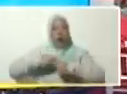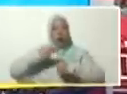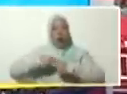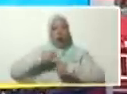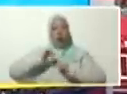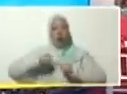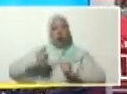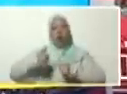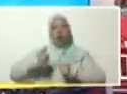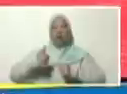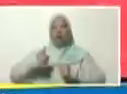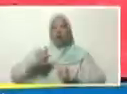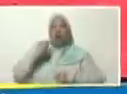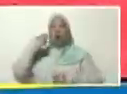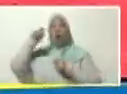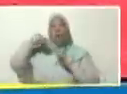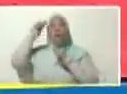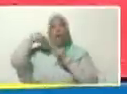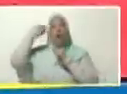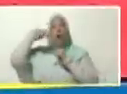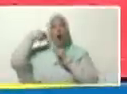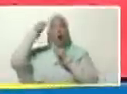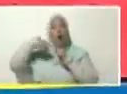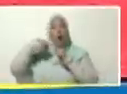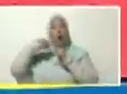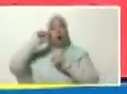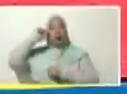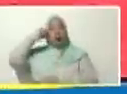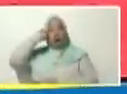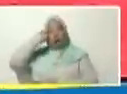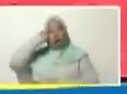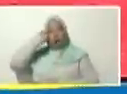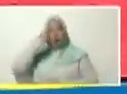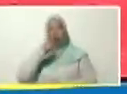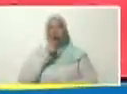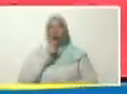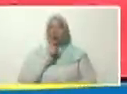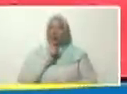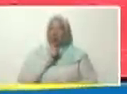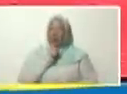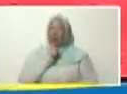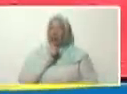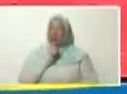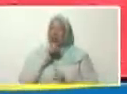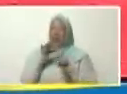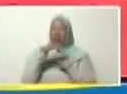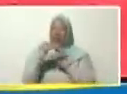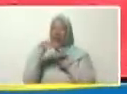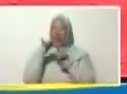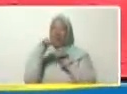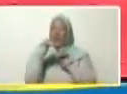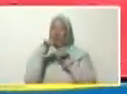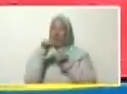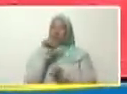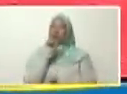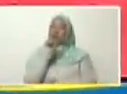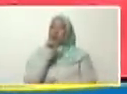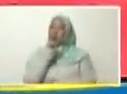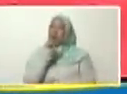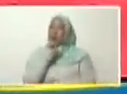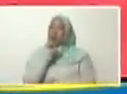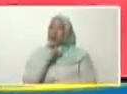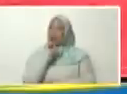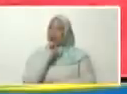palabras poniendo un video para que recordemos aquellos momentos. A los venezolanos y venezolanas